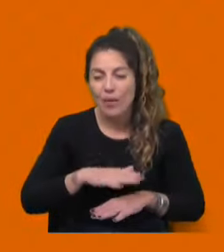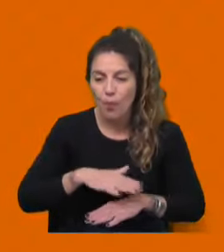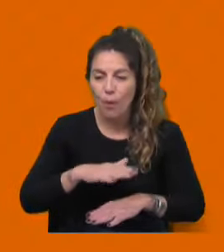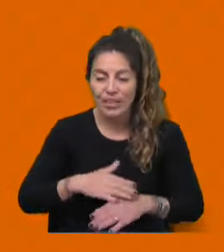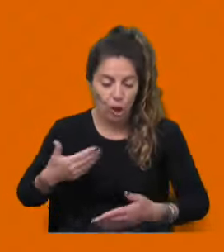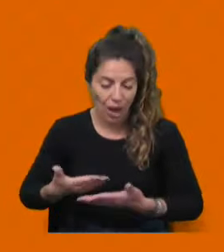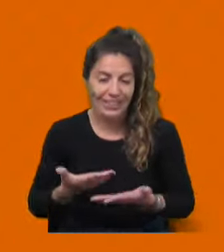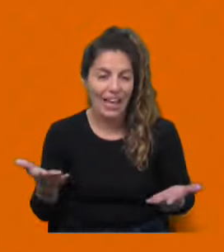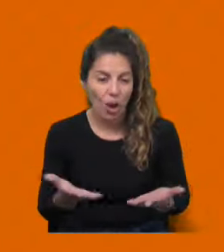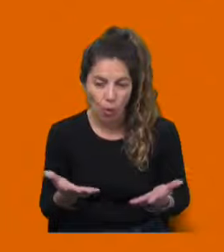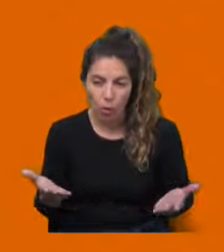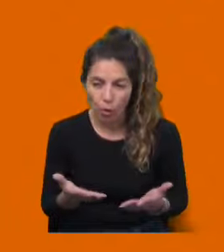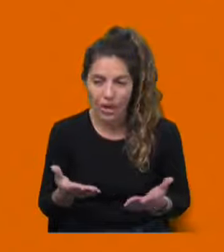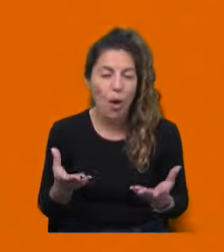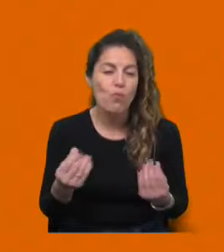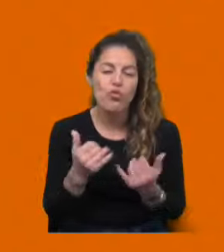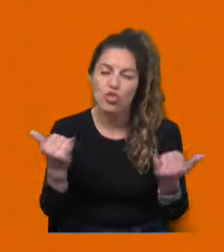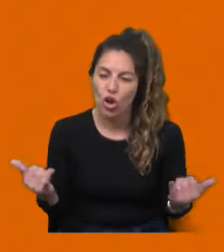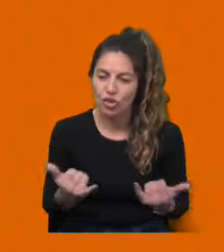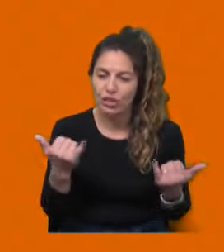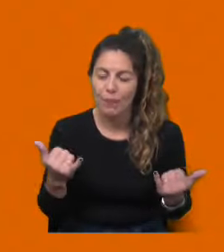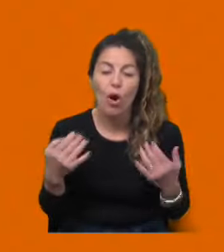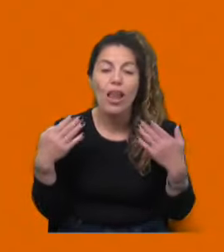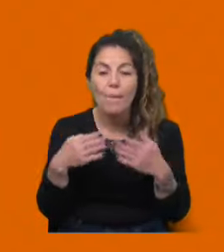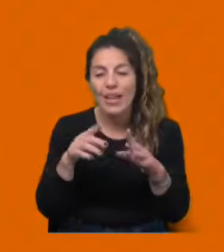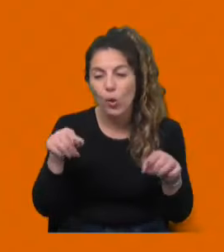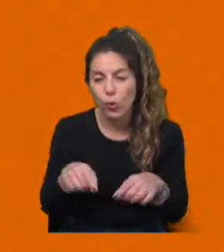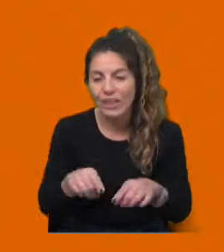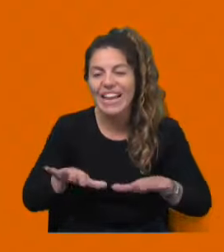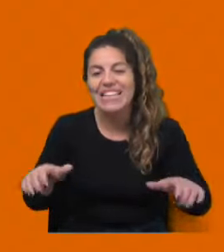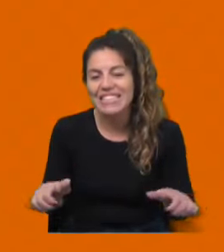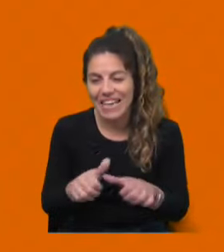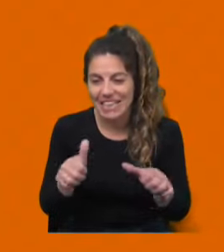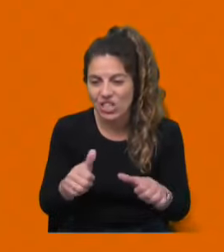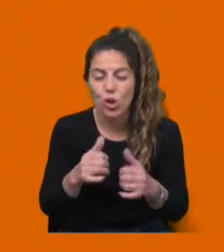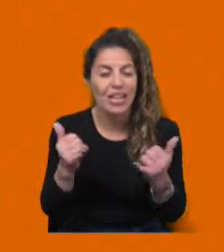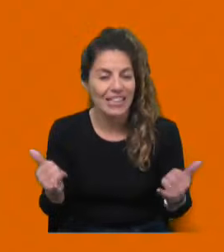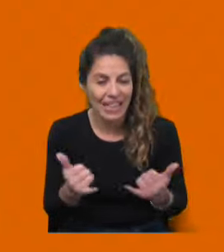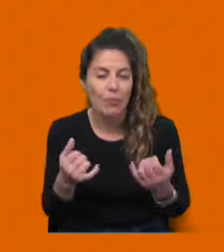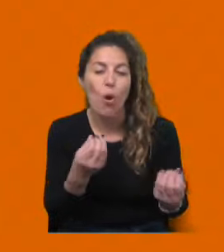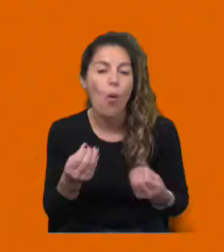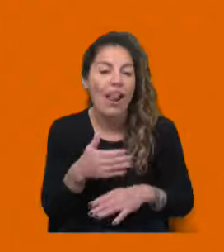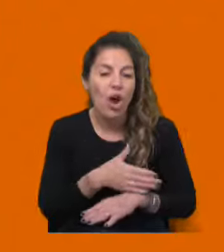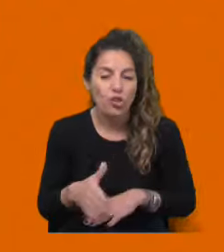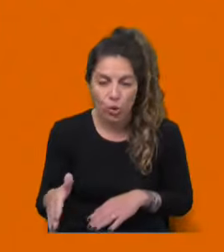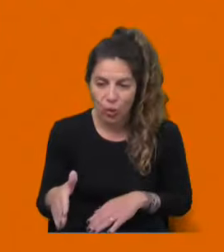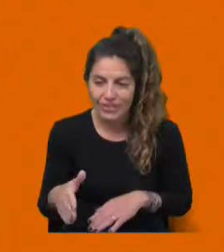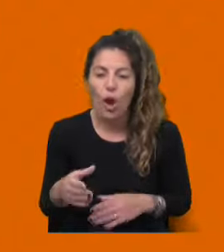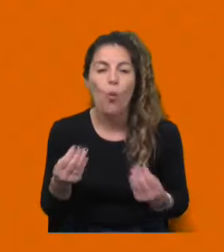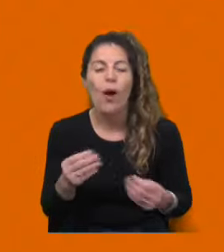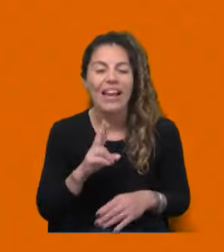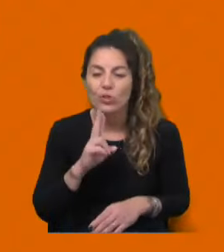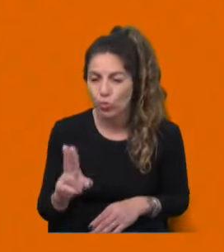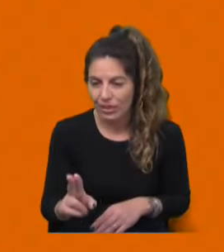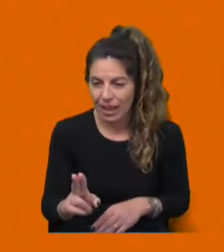a la fecha pasó mucho tiempo. Entonces la pregunta es, ¿qué se hizo en todo este tiempo? ¿Cuál es la consecuencia? ¿Cuál ha sido el